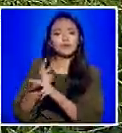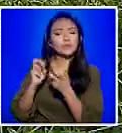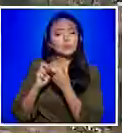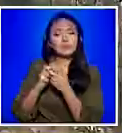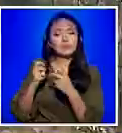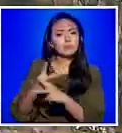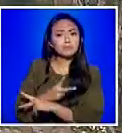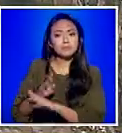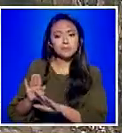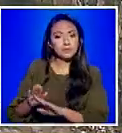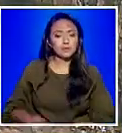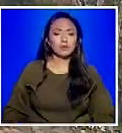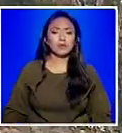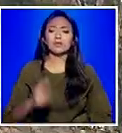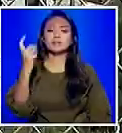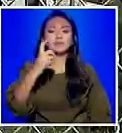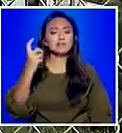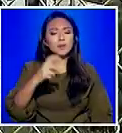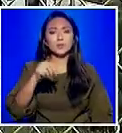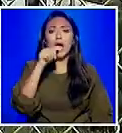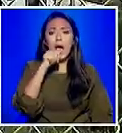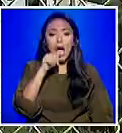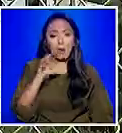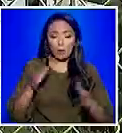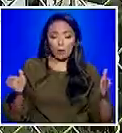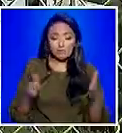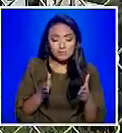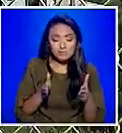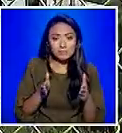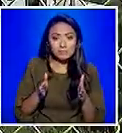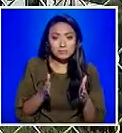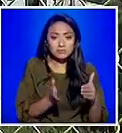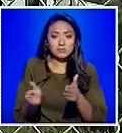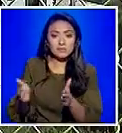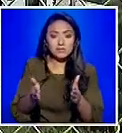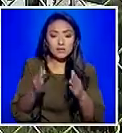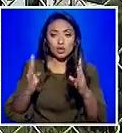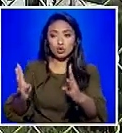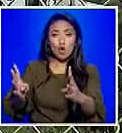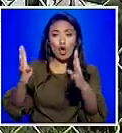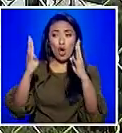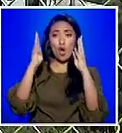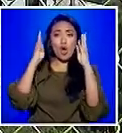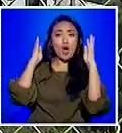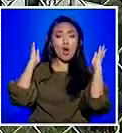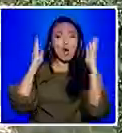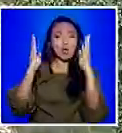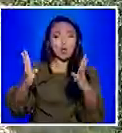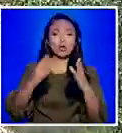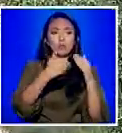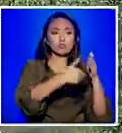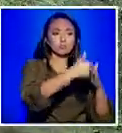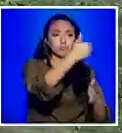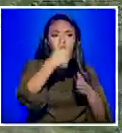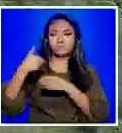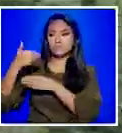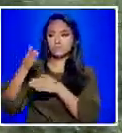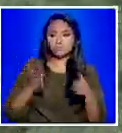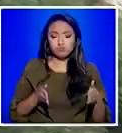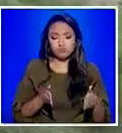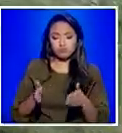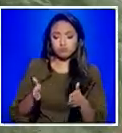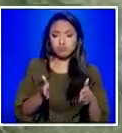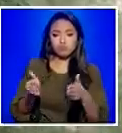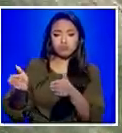desgracias. Tiene que encauzar el río a través de construir gaviones o muros laterales. Habitan junto a